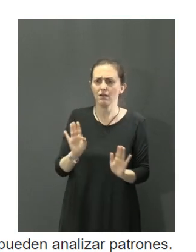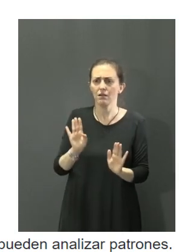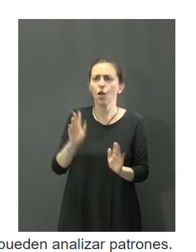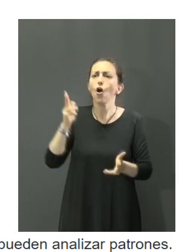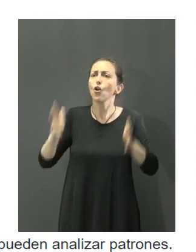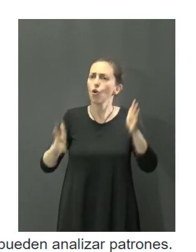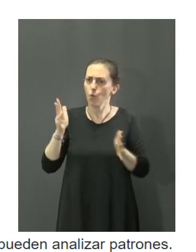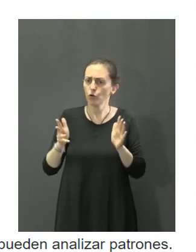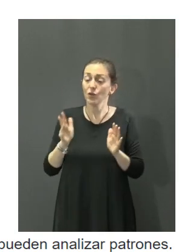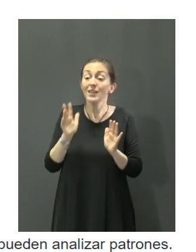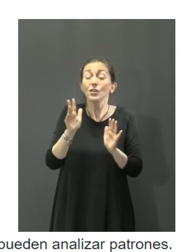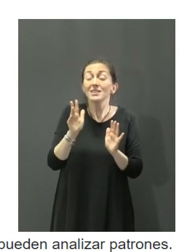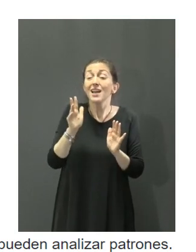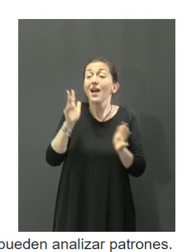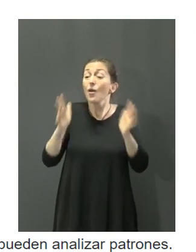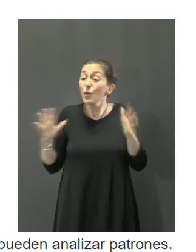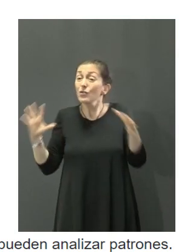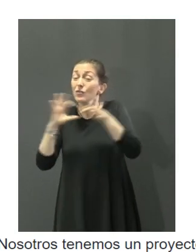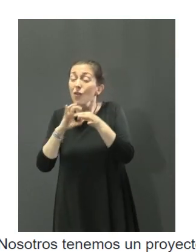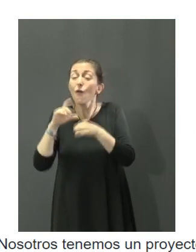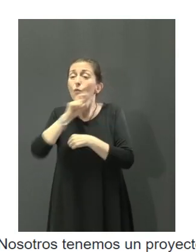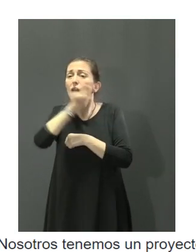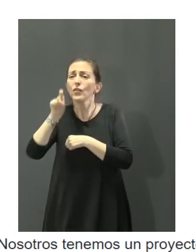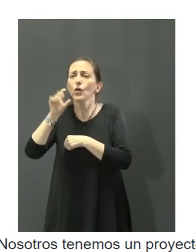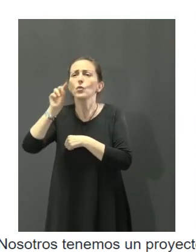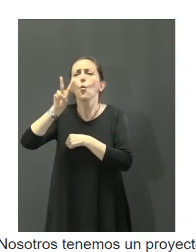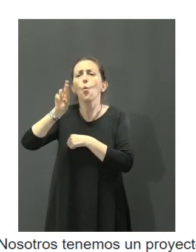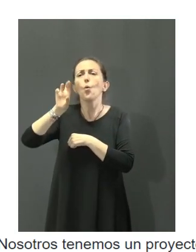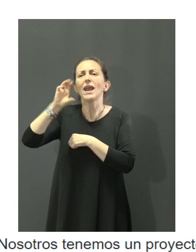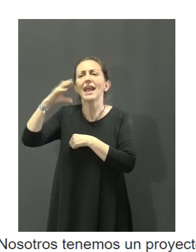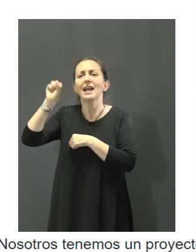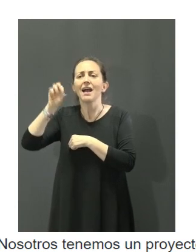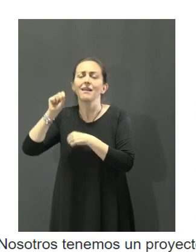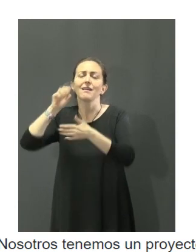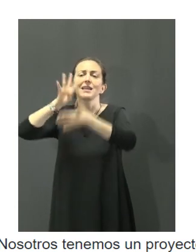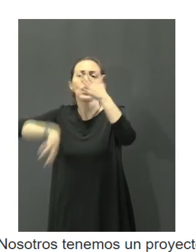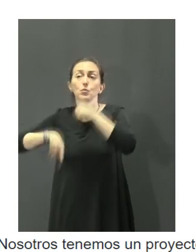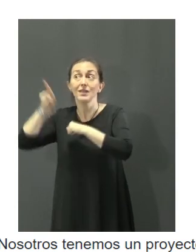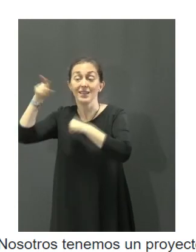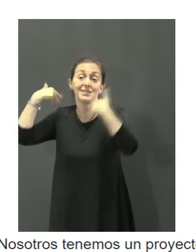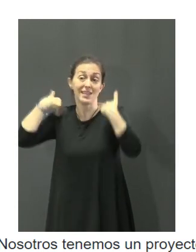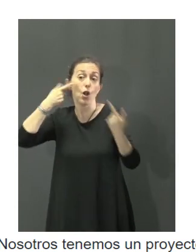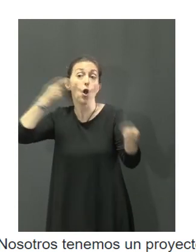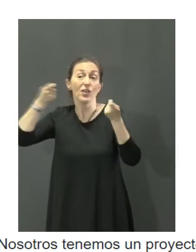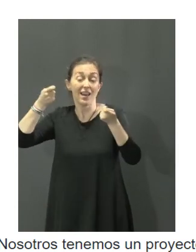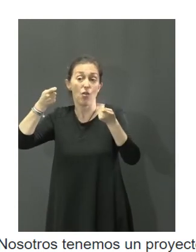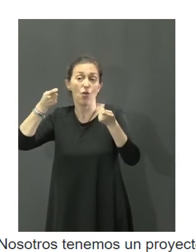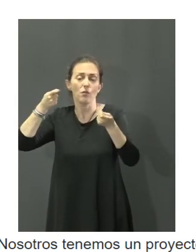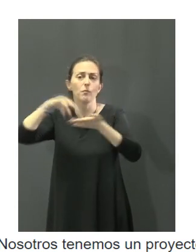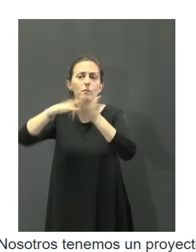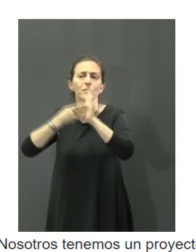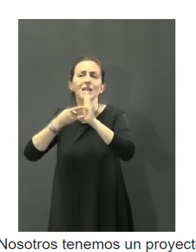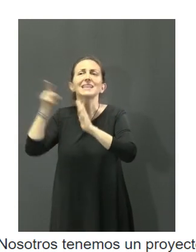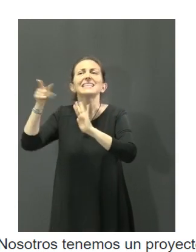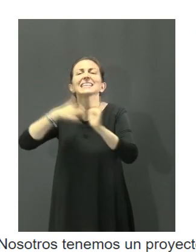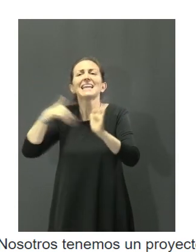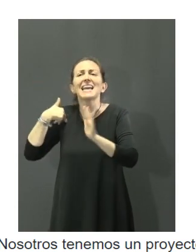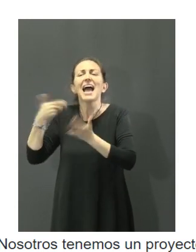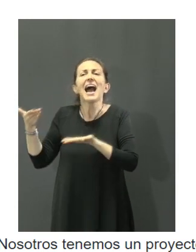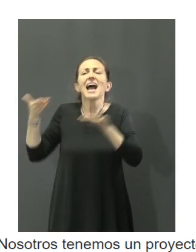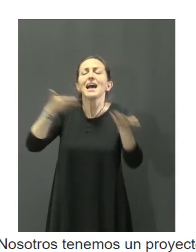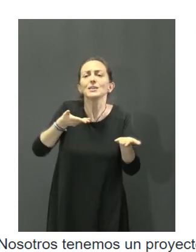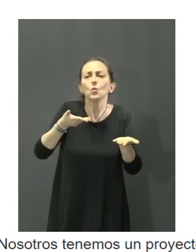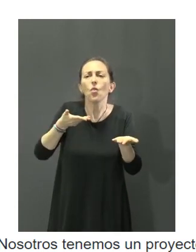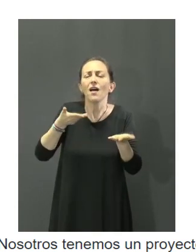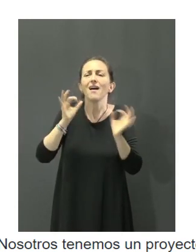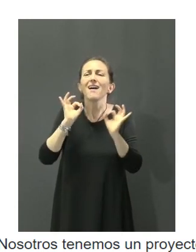Y entre uno de los socios es precisamente la Fundación Eurecat en Cataluña, es el coordinador del proyecto, de hecho. Ellos tienen una unidad de e-health y que básicamente tienen